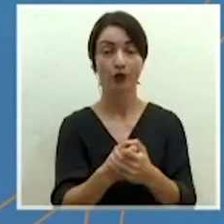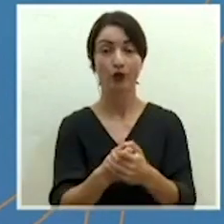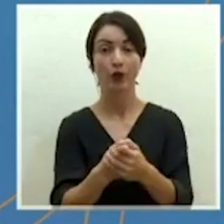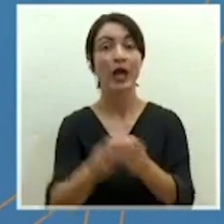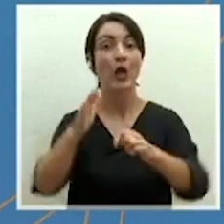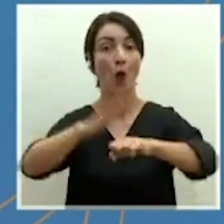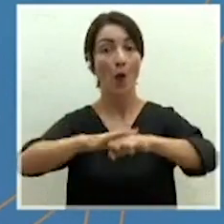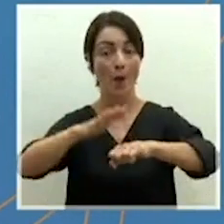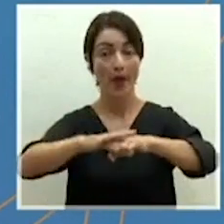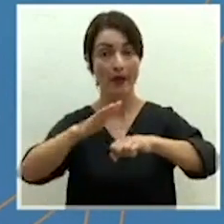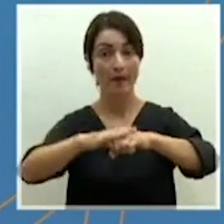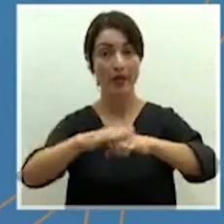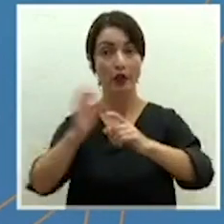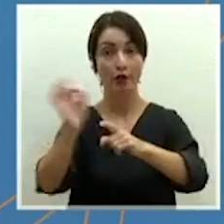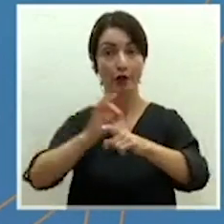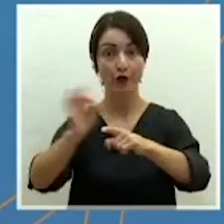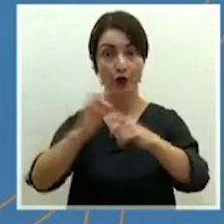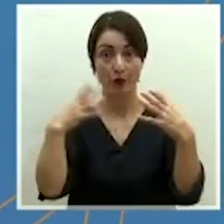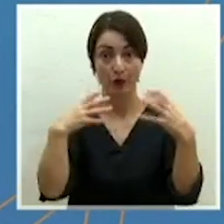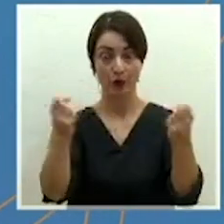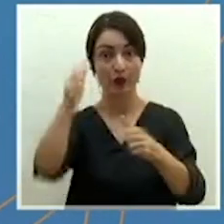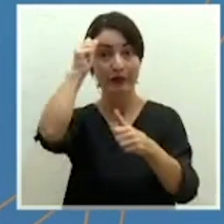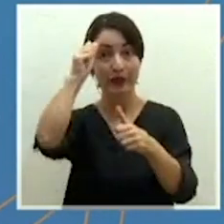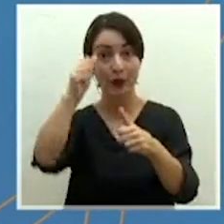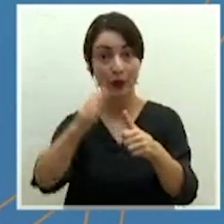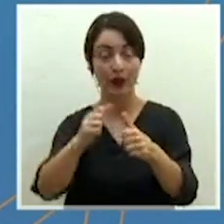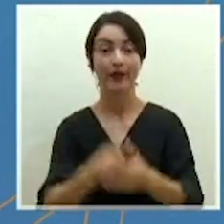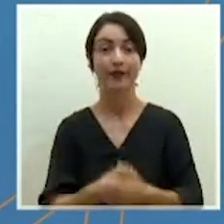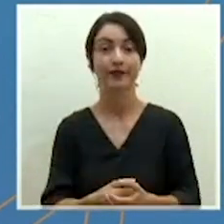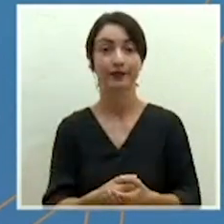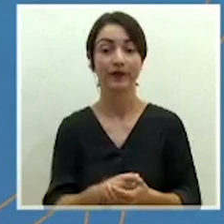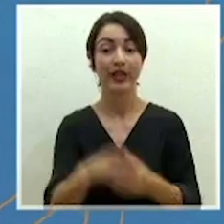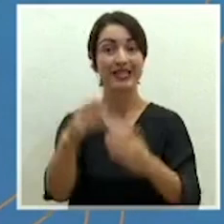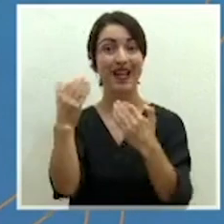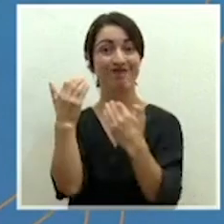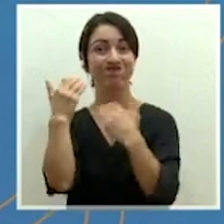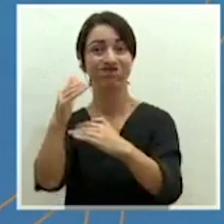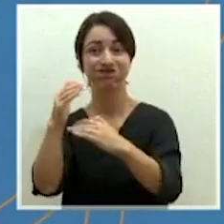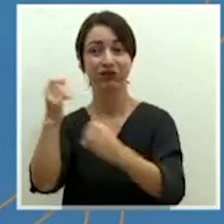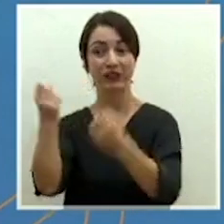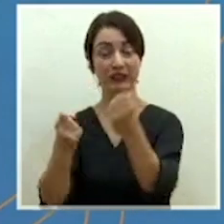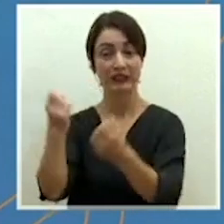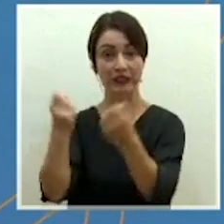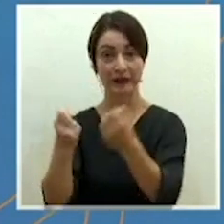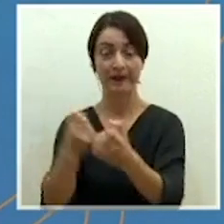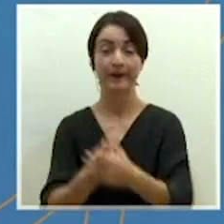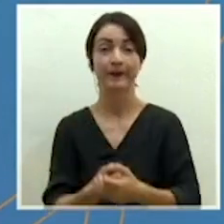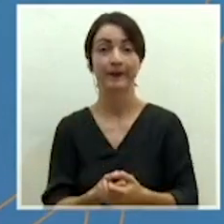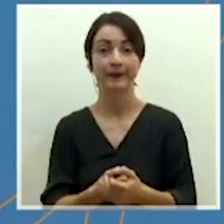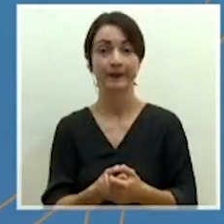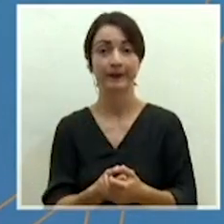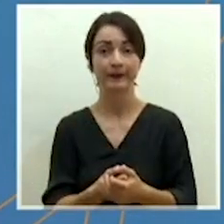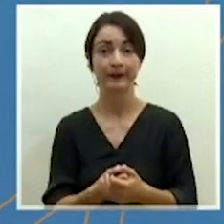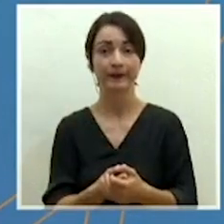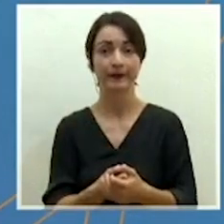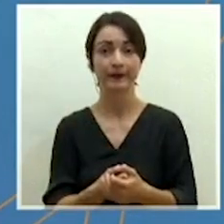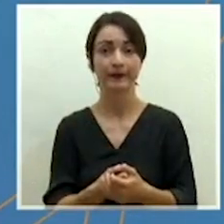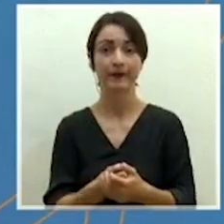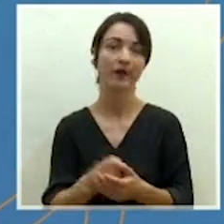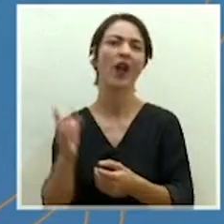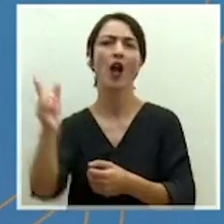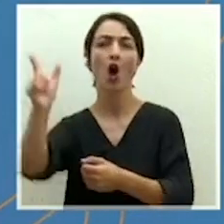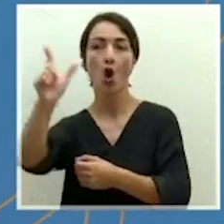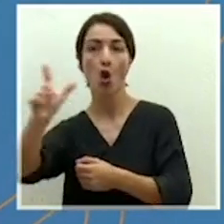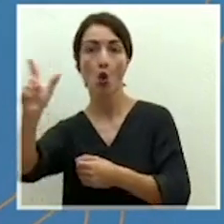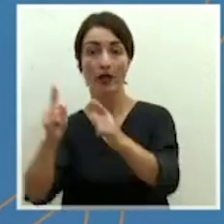permiso sanitario de funcionamiento. Recordar que esta restricción vehicular diferenciada estaría operando de lunes